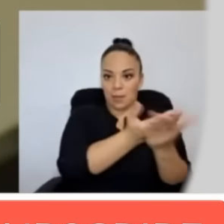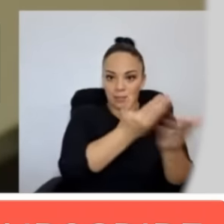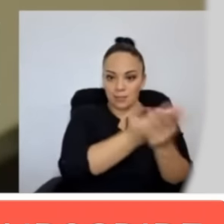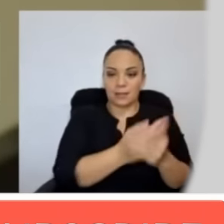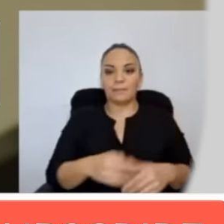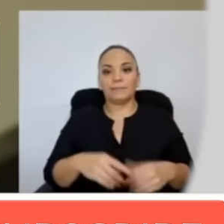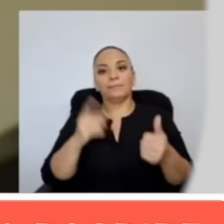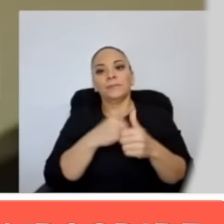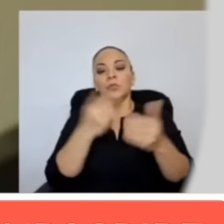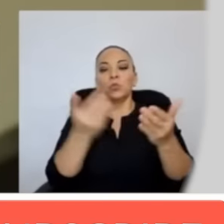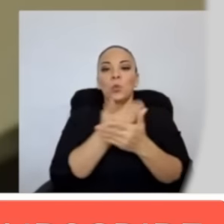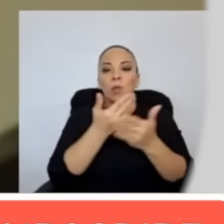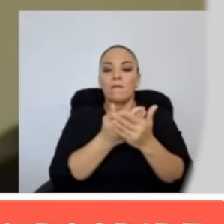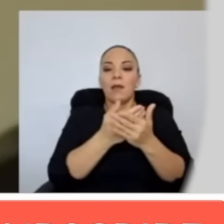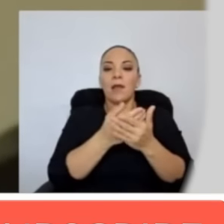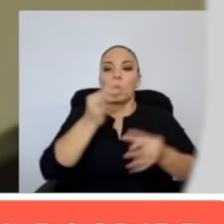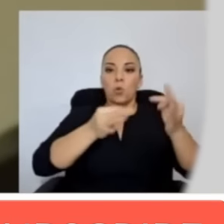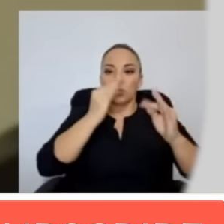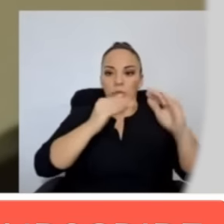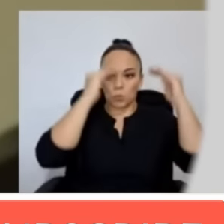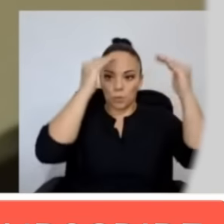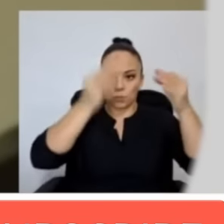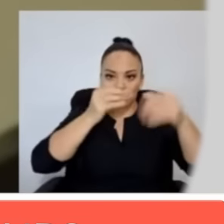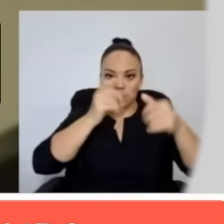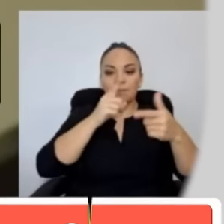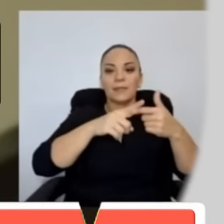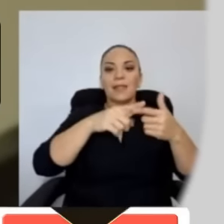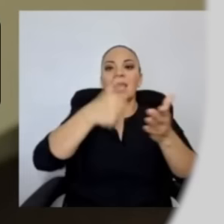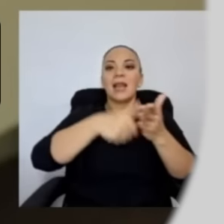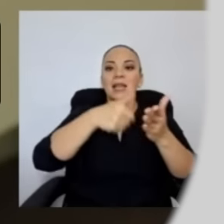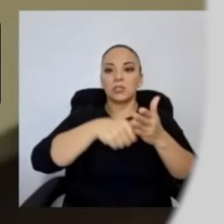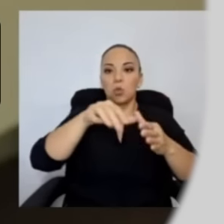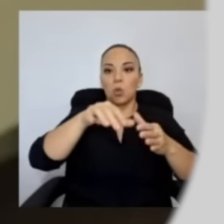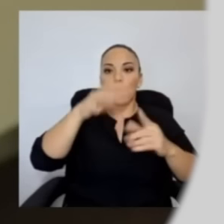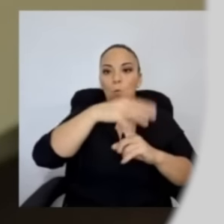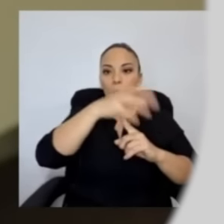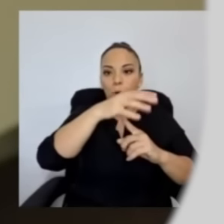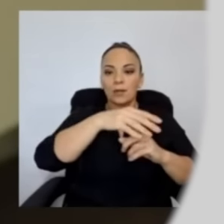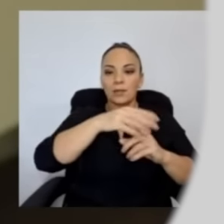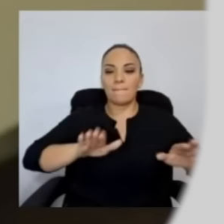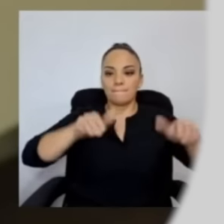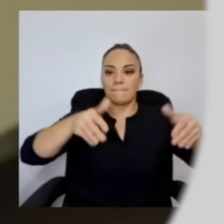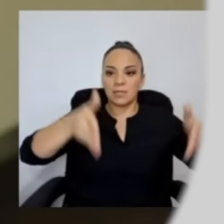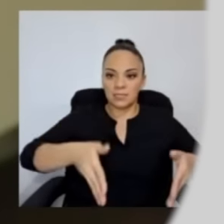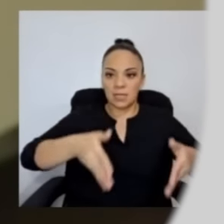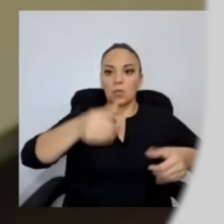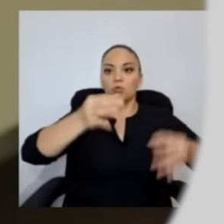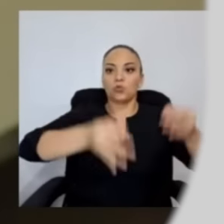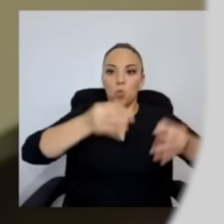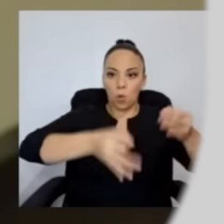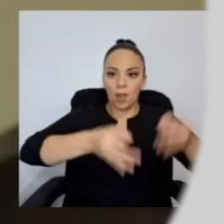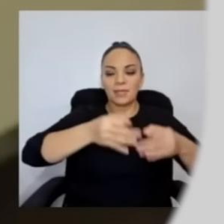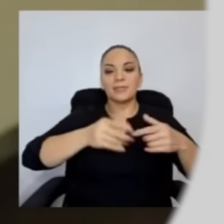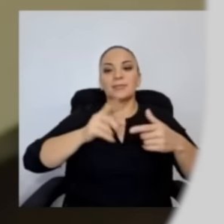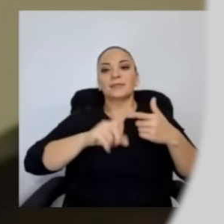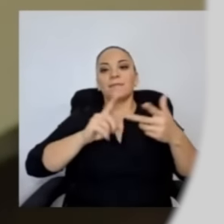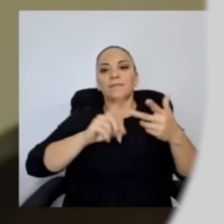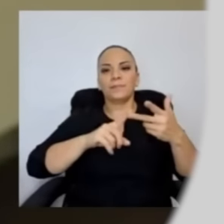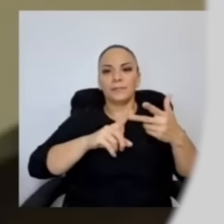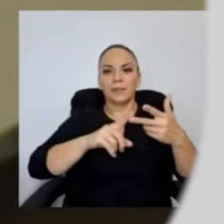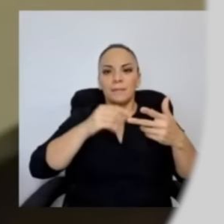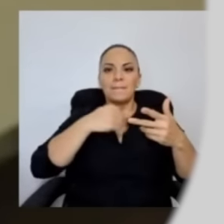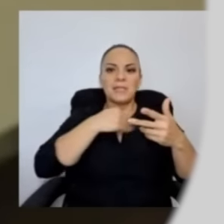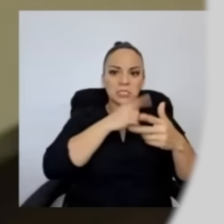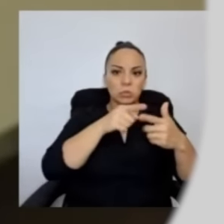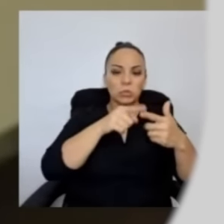de la Corte Suprema de Justicia, elección popular de ministros, magistrados y jueces y sustitución del Consejo de Judicatura Federal